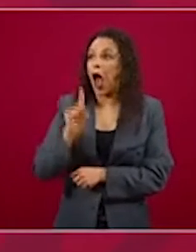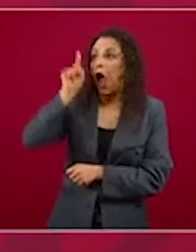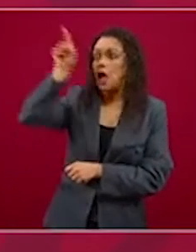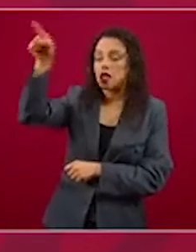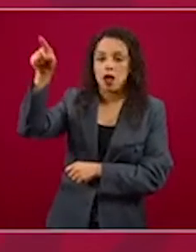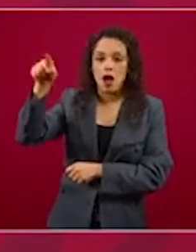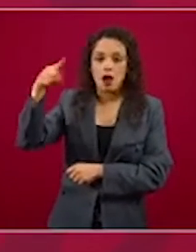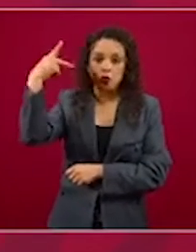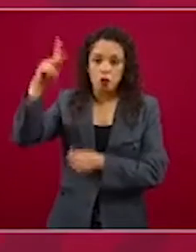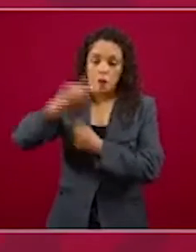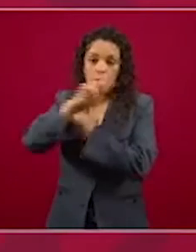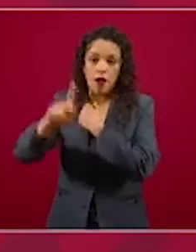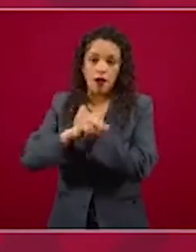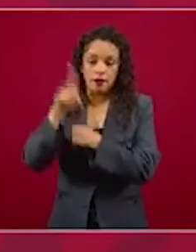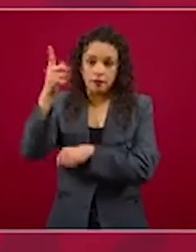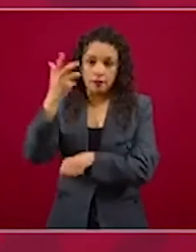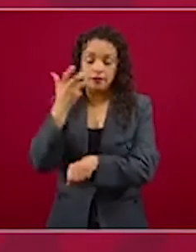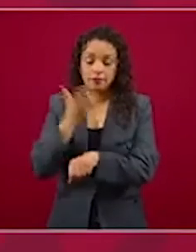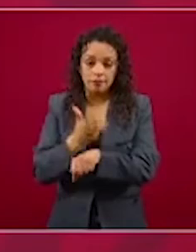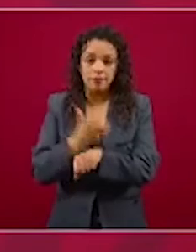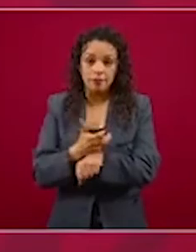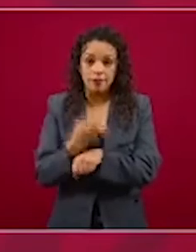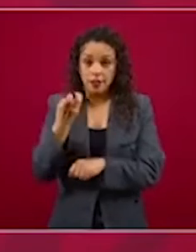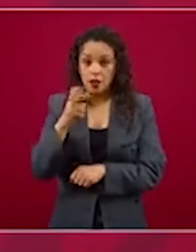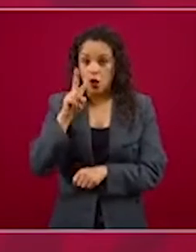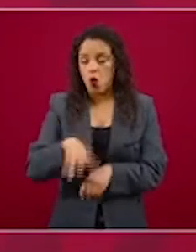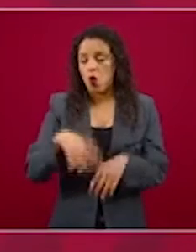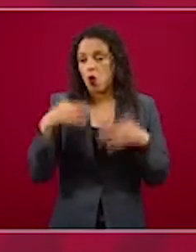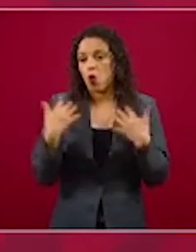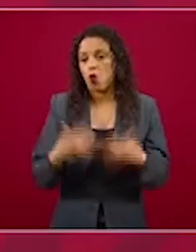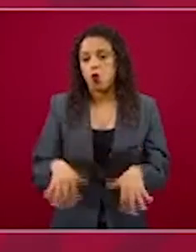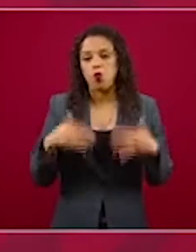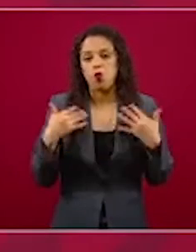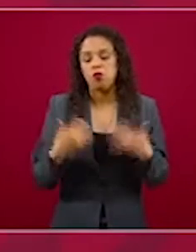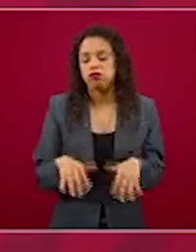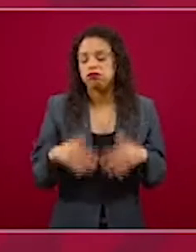Eso fue de verdad